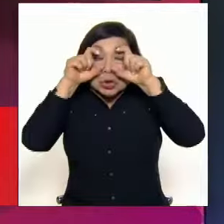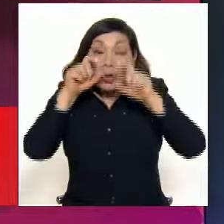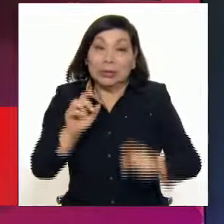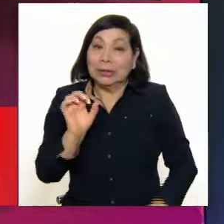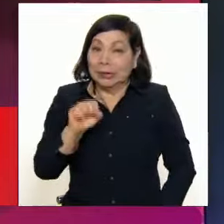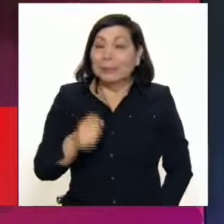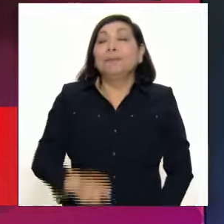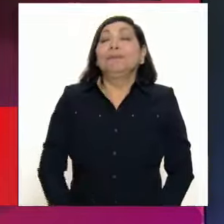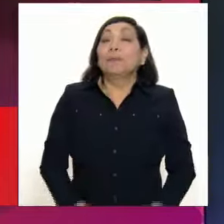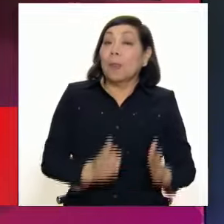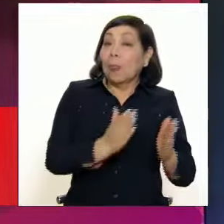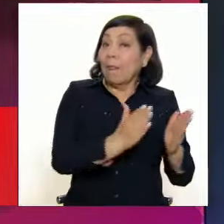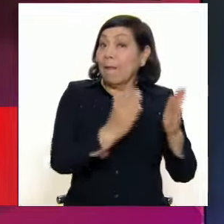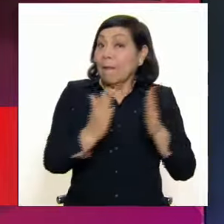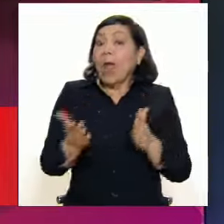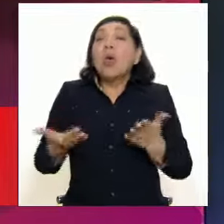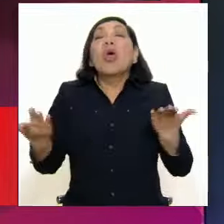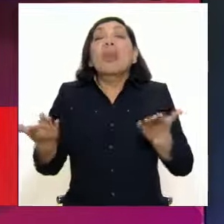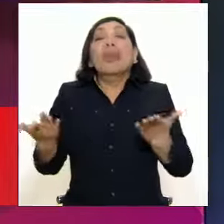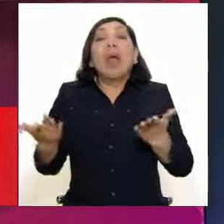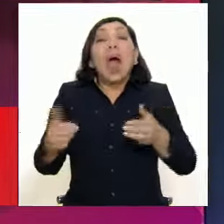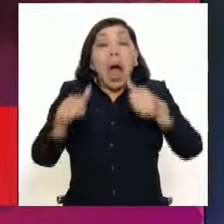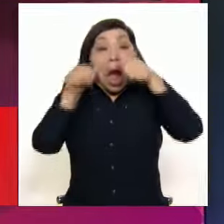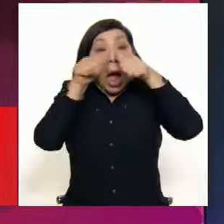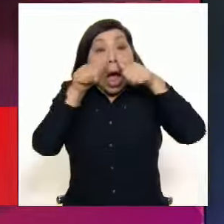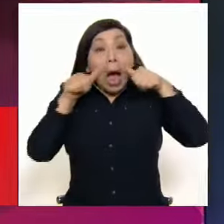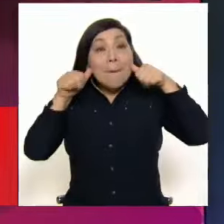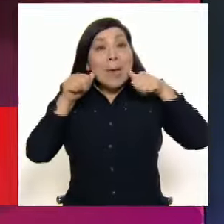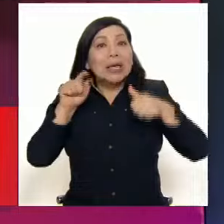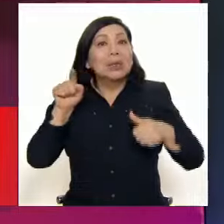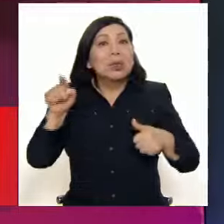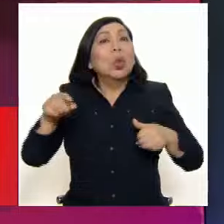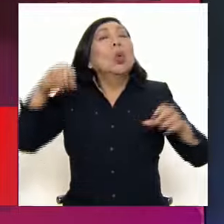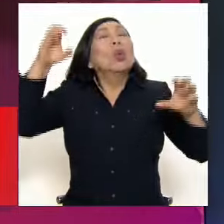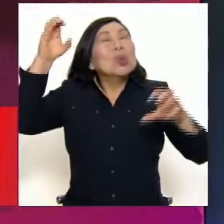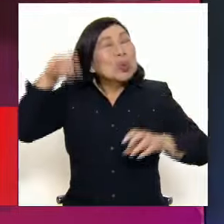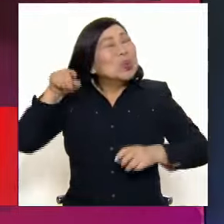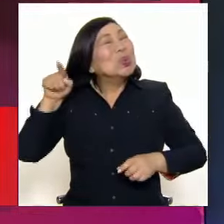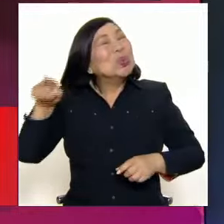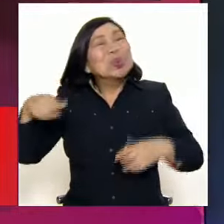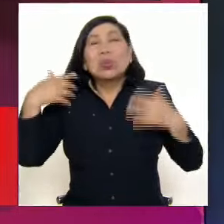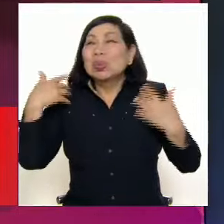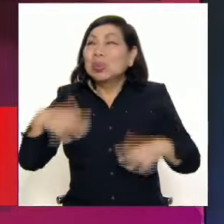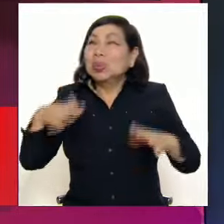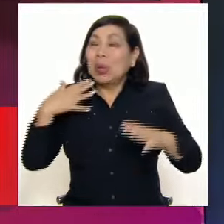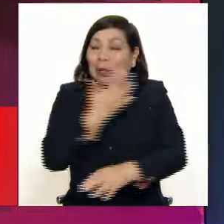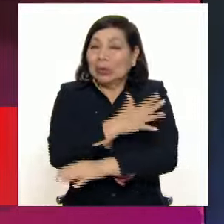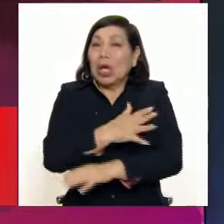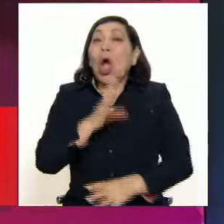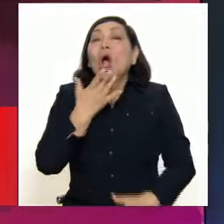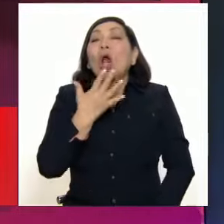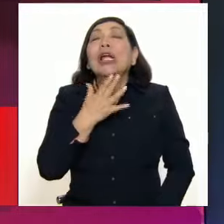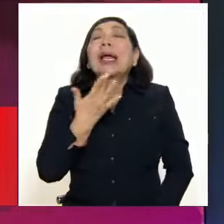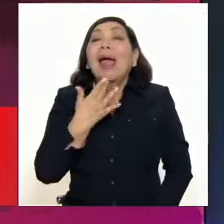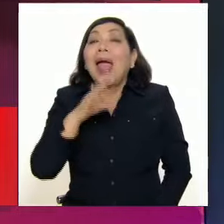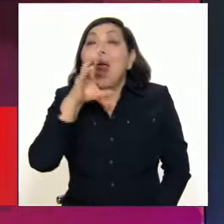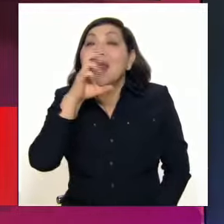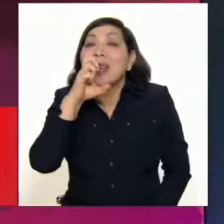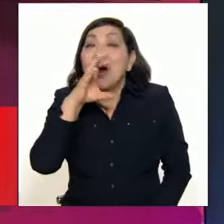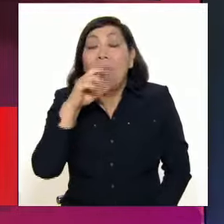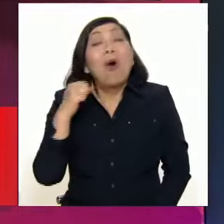sol. Vamos ahora a la Amazonía porque tenemos el aviso de lluvias en la zona de la selva de color naranja, que sería pues